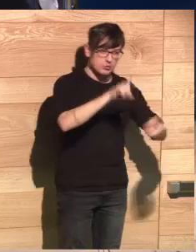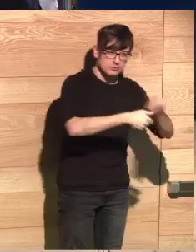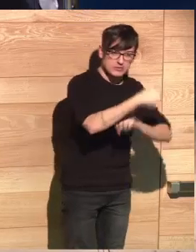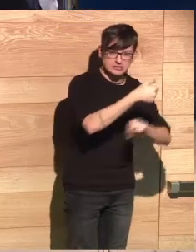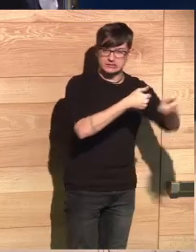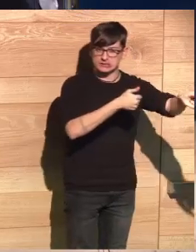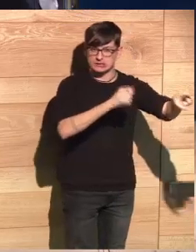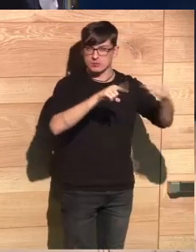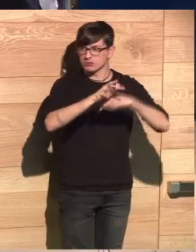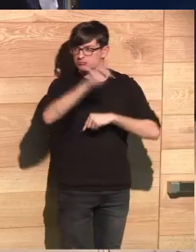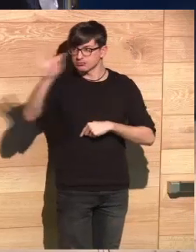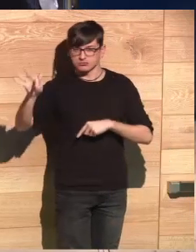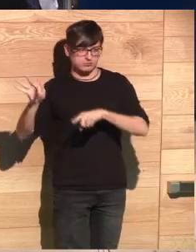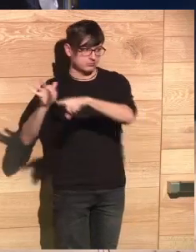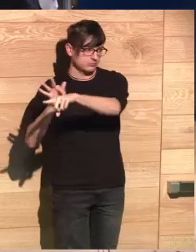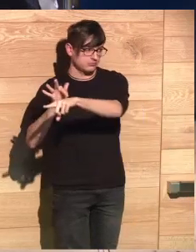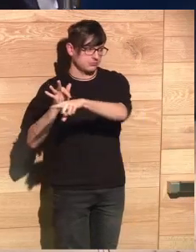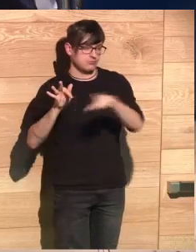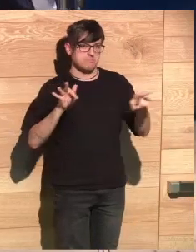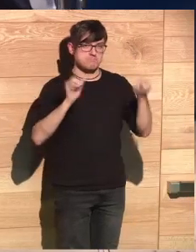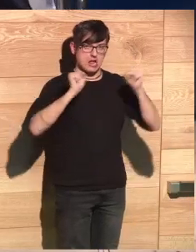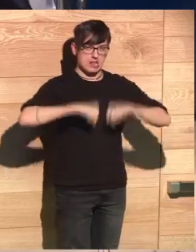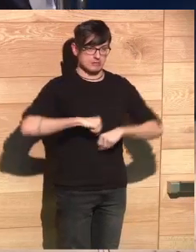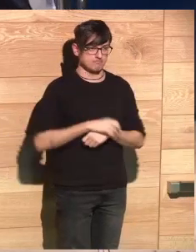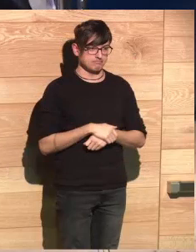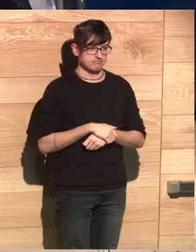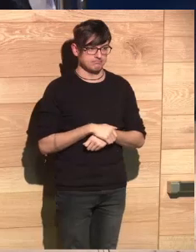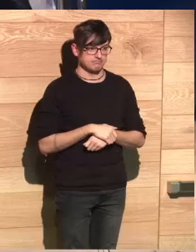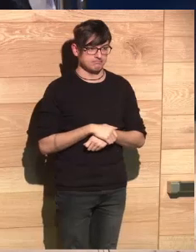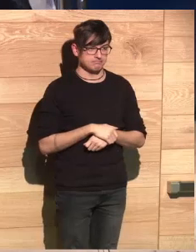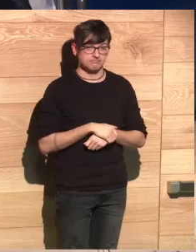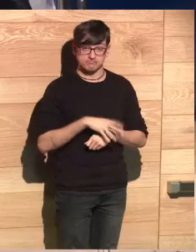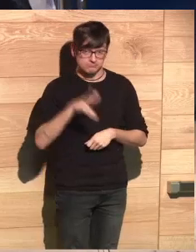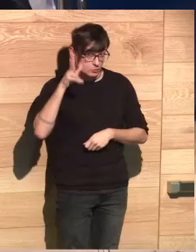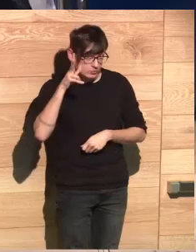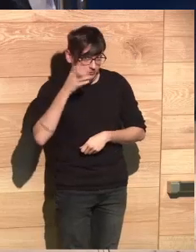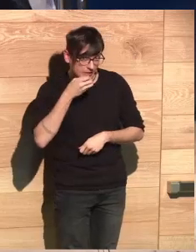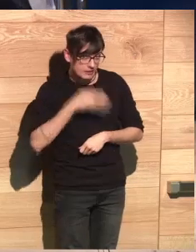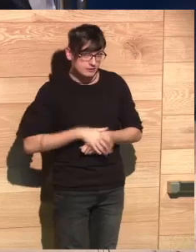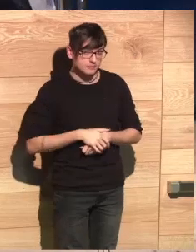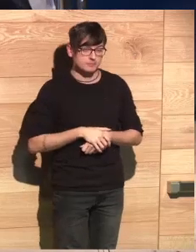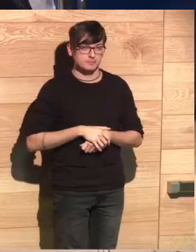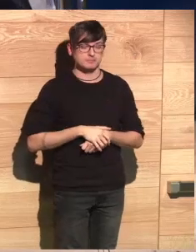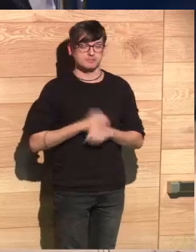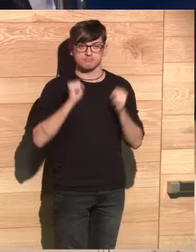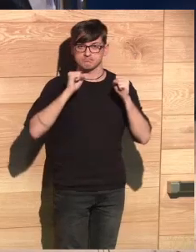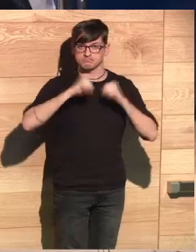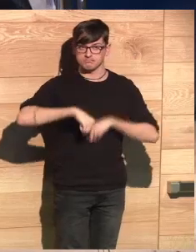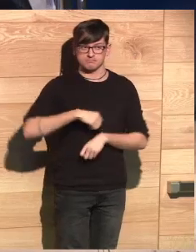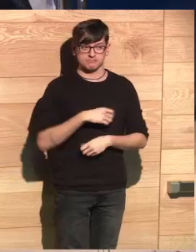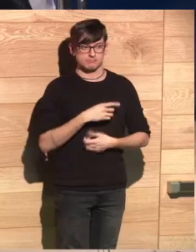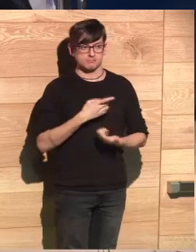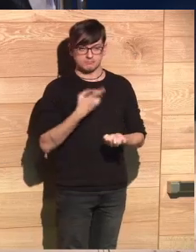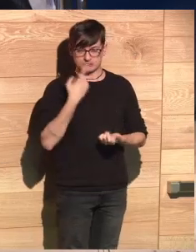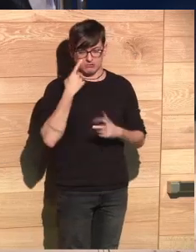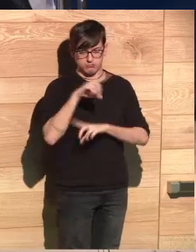hay otra. Vale. Esto, sí, ¿no? ¿Me escucháis bien? Vale, como veo que hay varias preguntas,